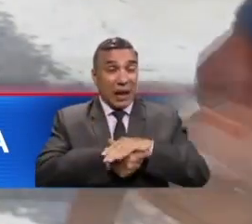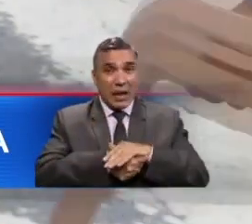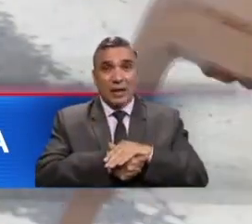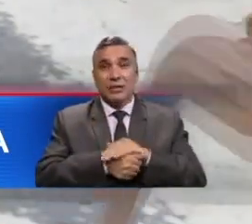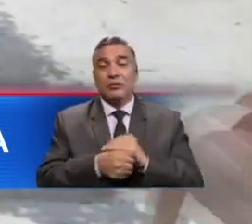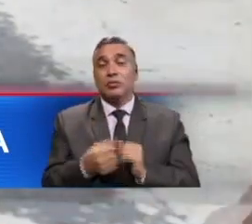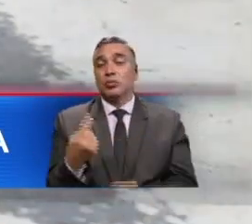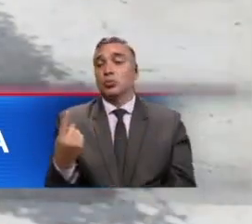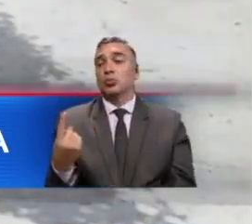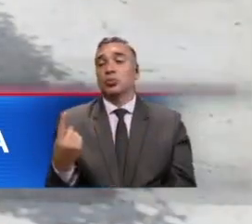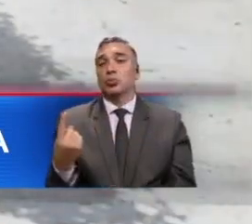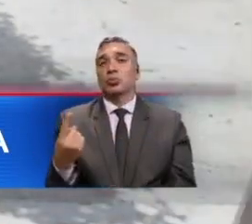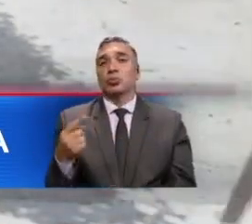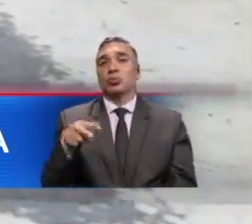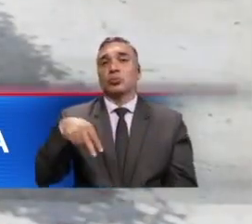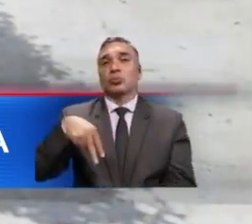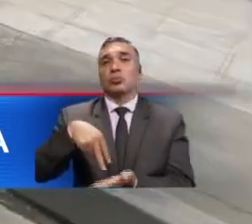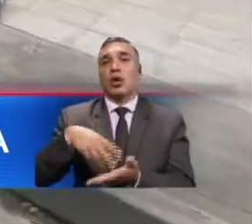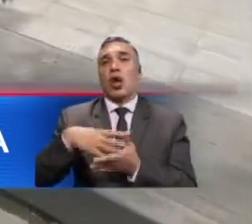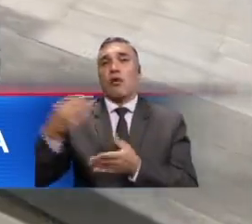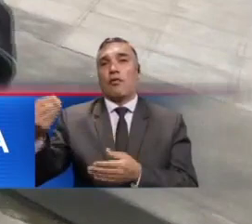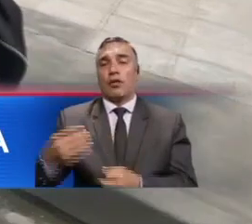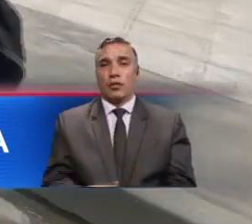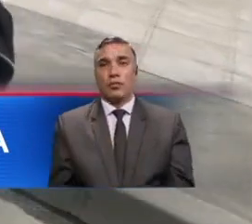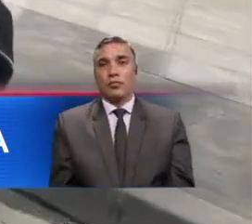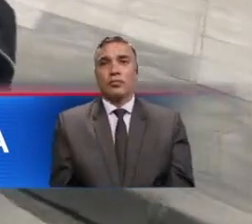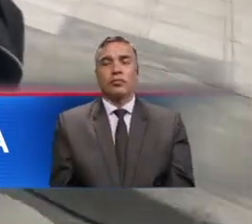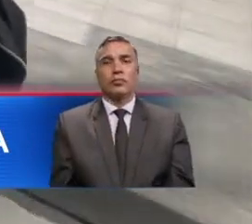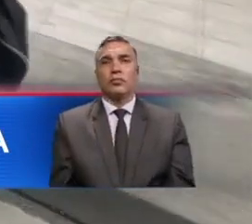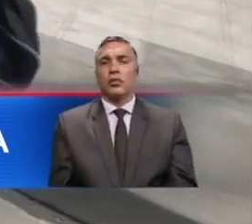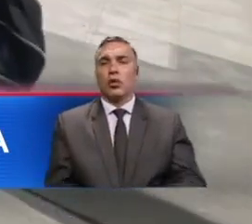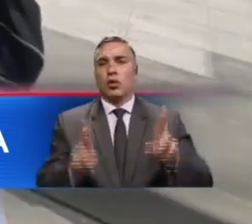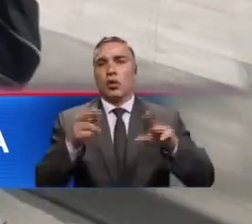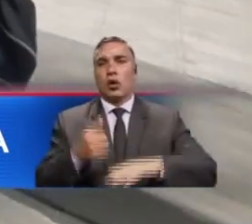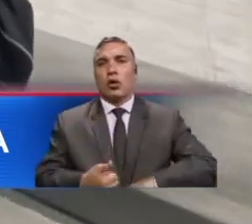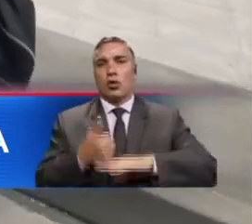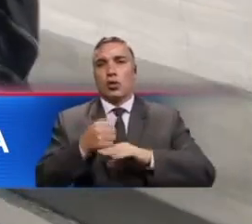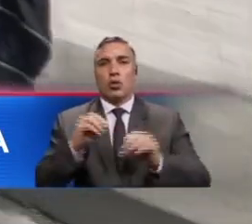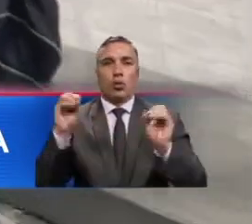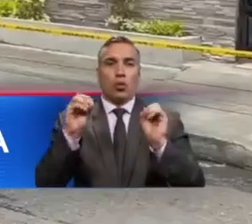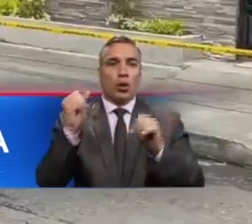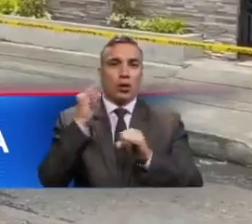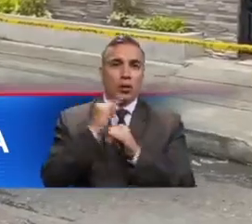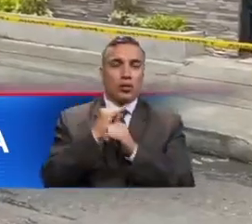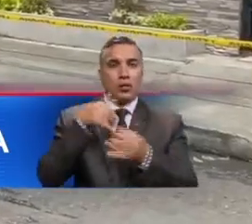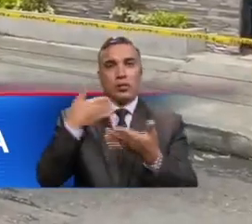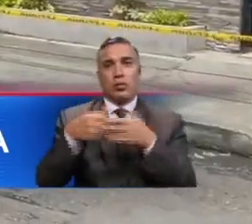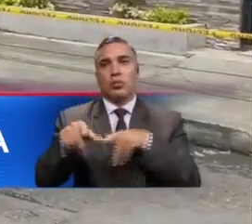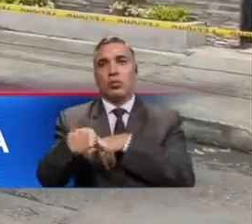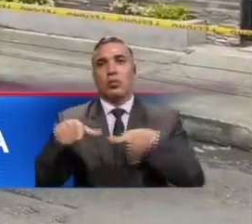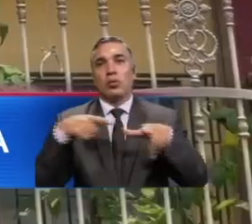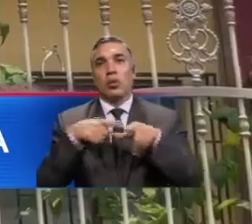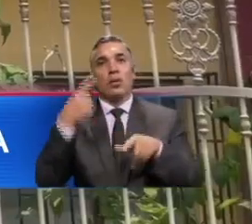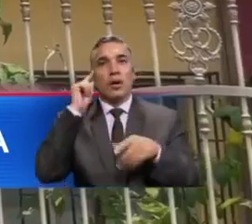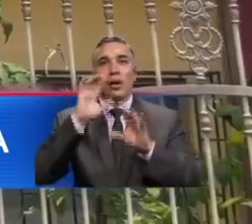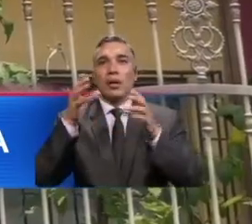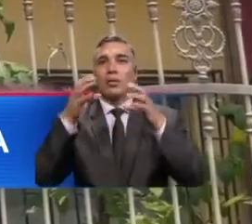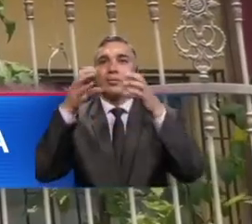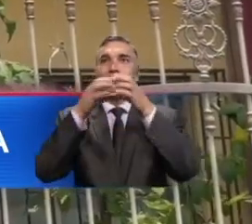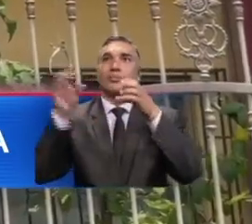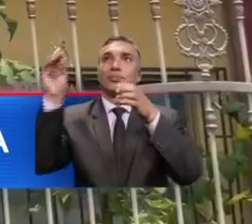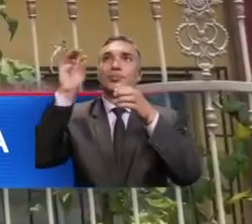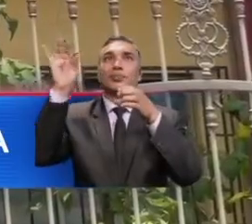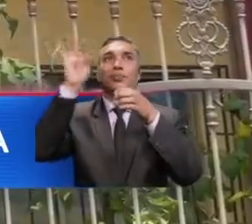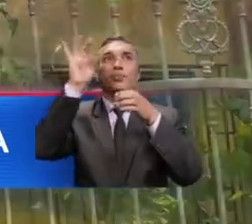y solamente lo que le pasó la desgracia fue a él. Ellos aspiran que alguna autoridad o institución llegue a este lugar para que elimine ese panal